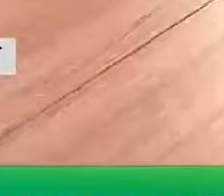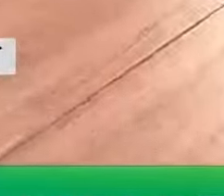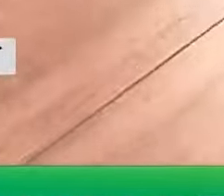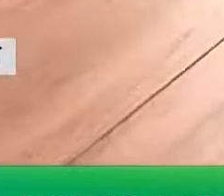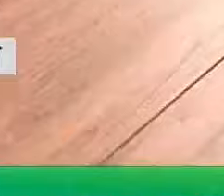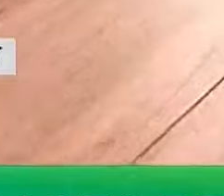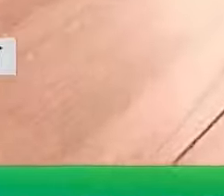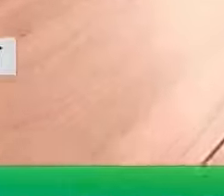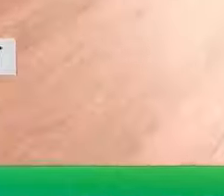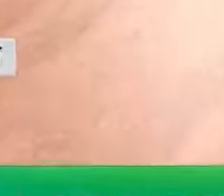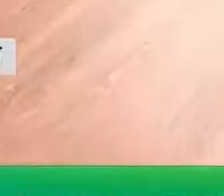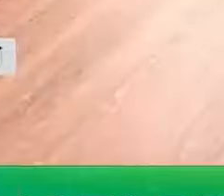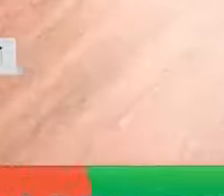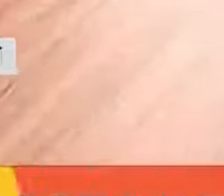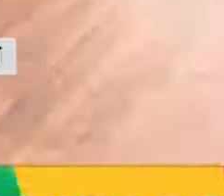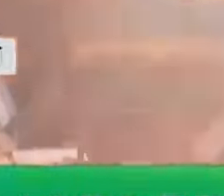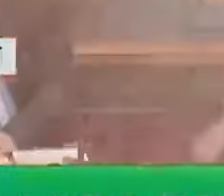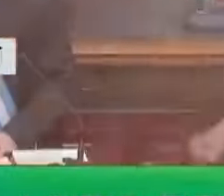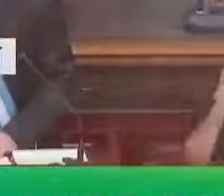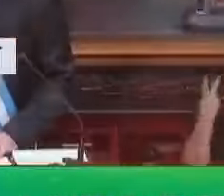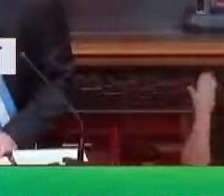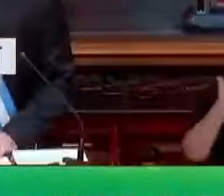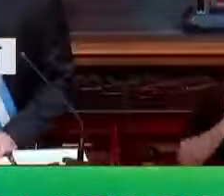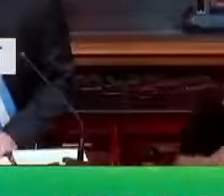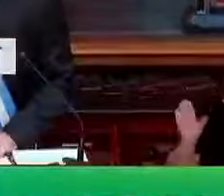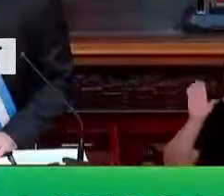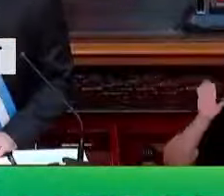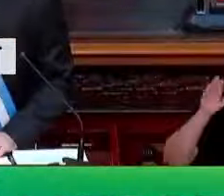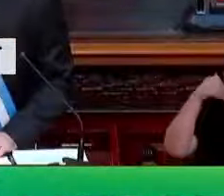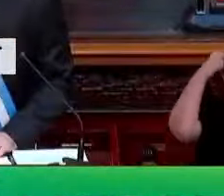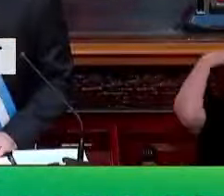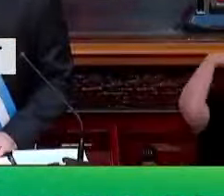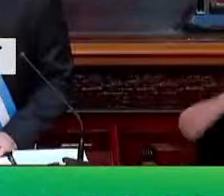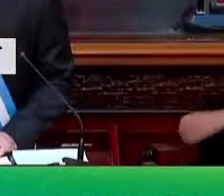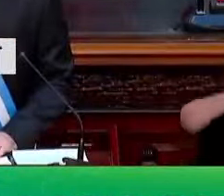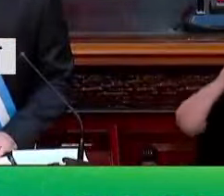de los libertarios que quizás te difamaron un poco en estos días?